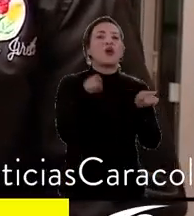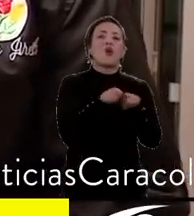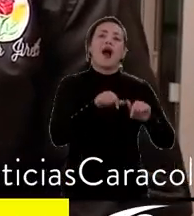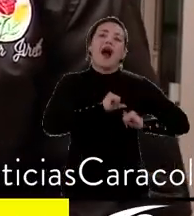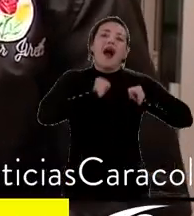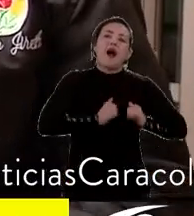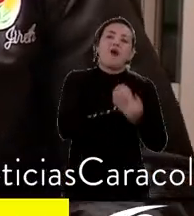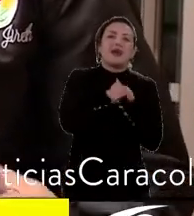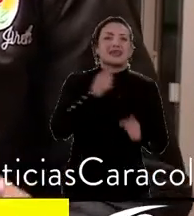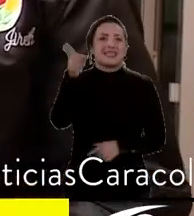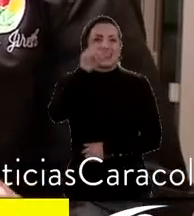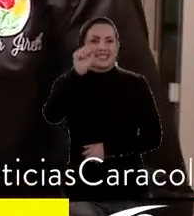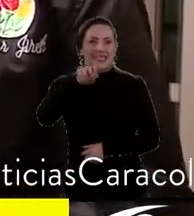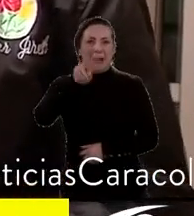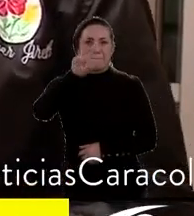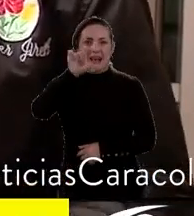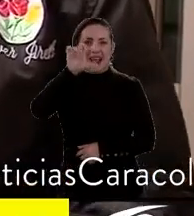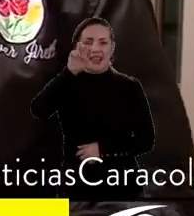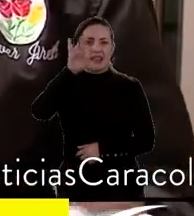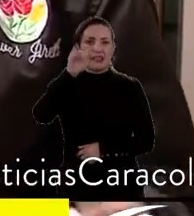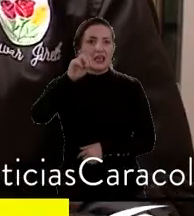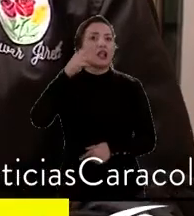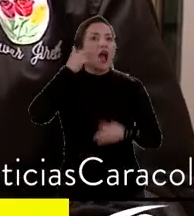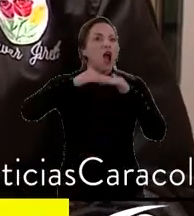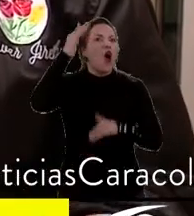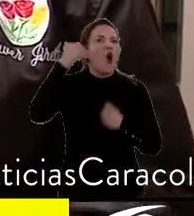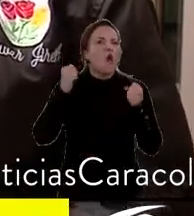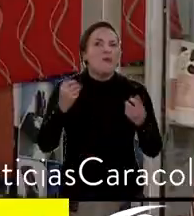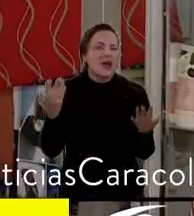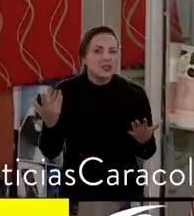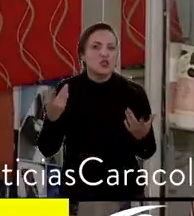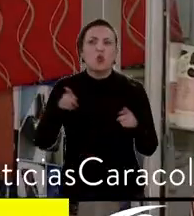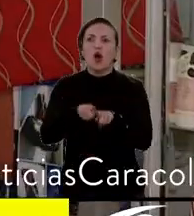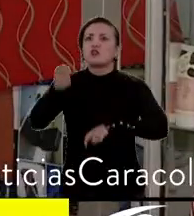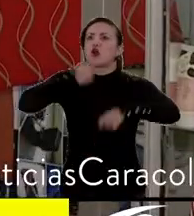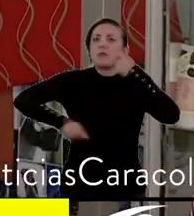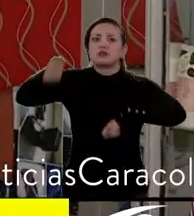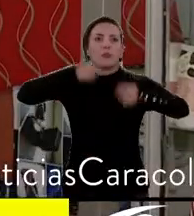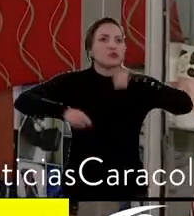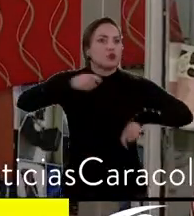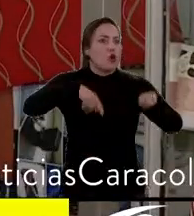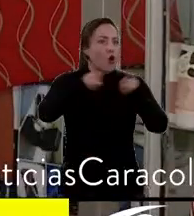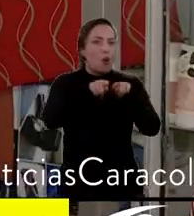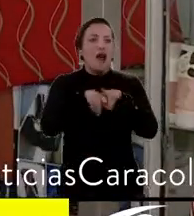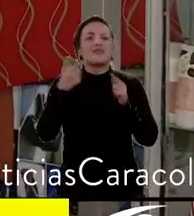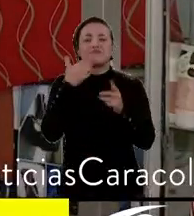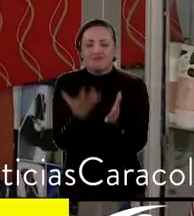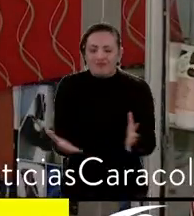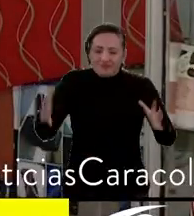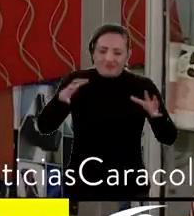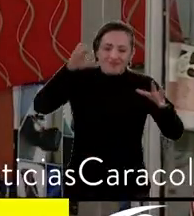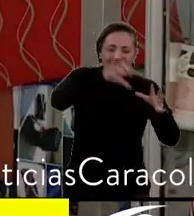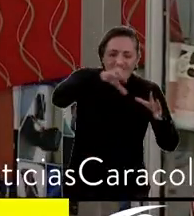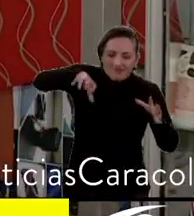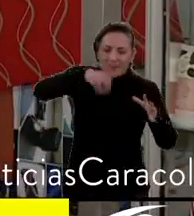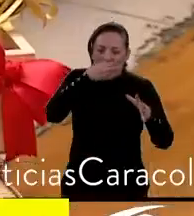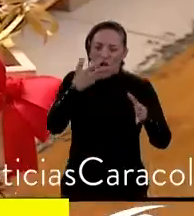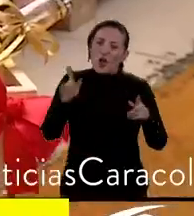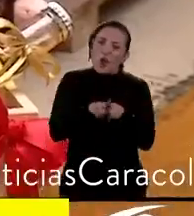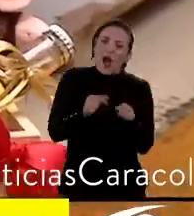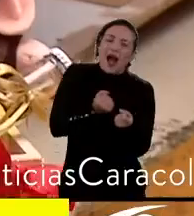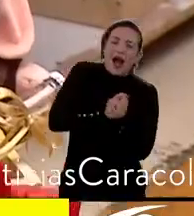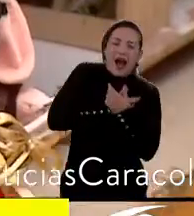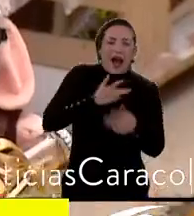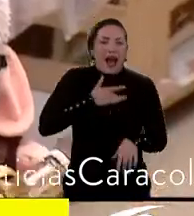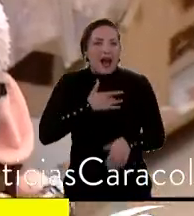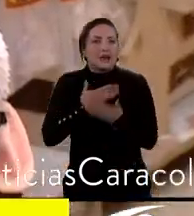ya se nos volvió comercial, o sea, comercio. Con anchetas llenas de sentimientos, San Valentín se convierte en otra fecha para